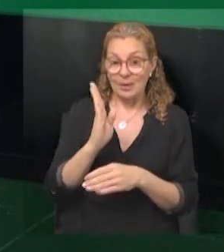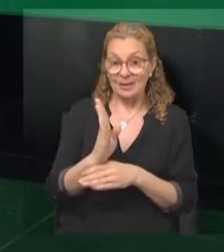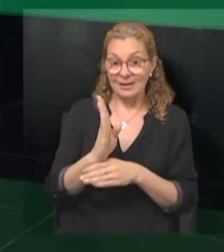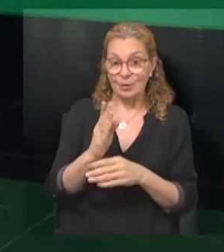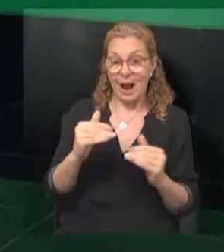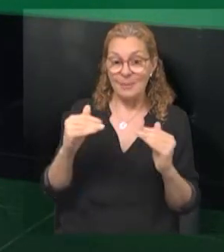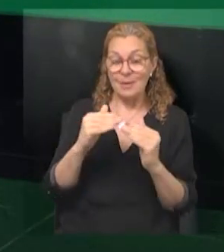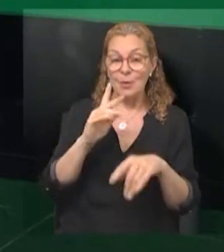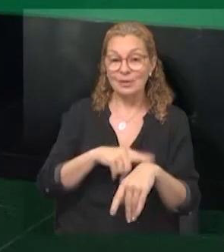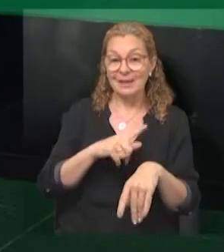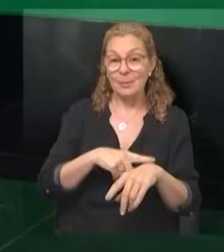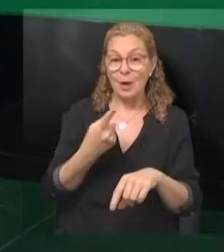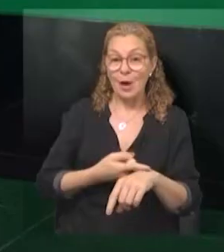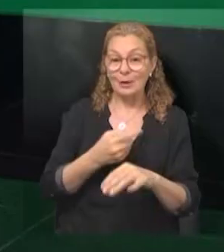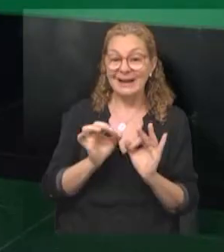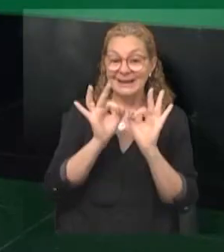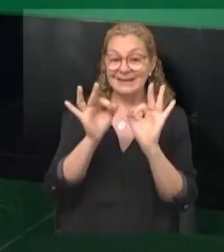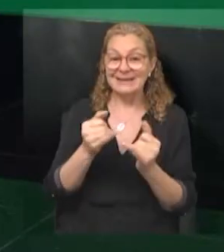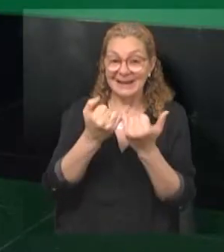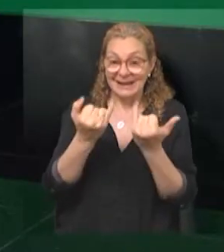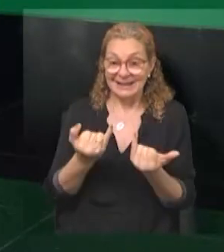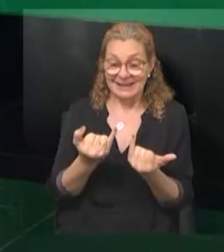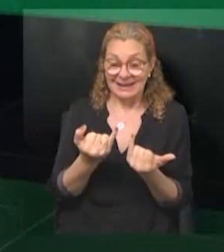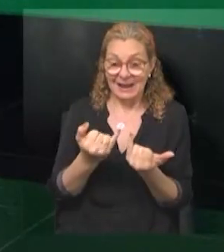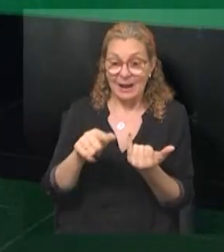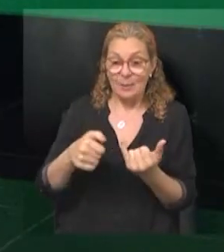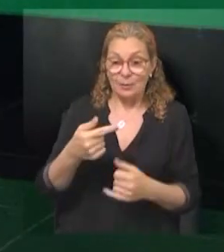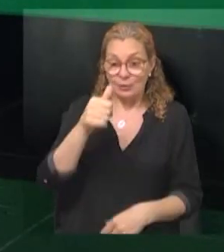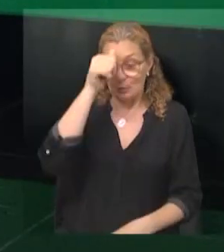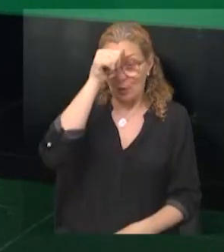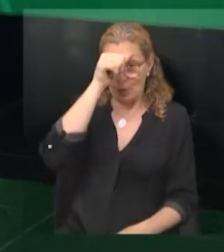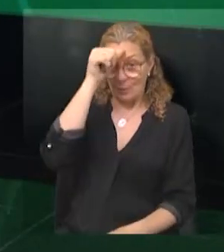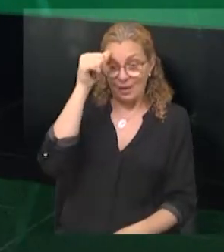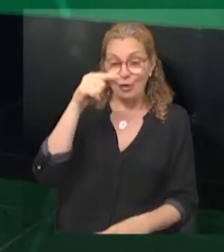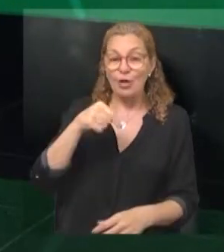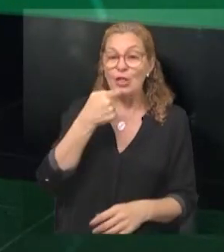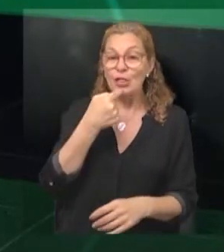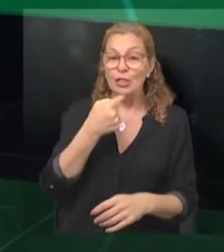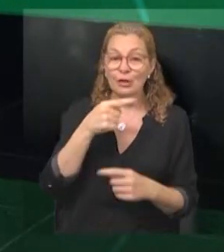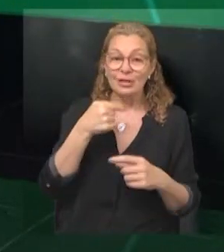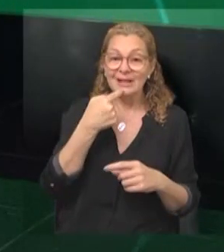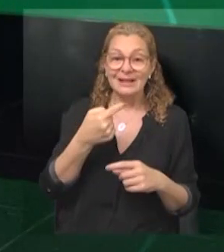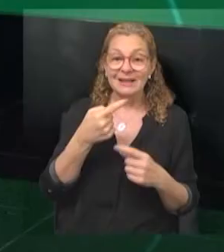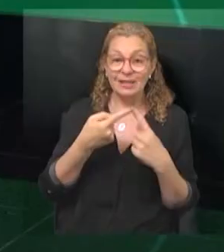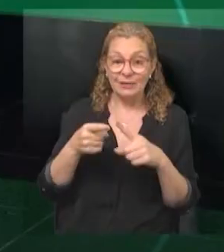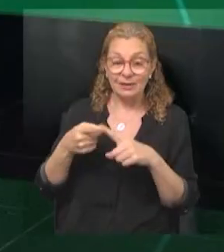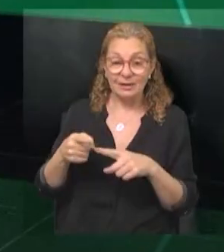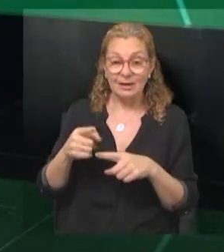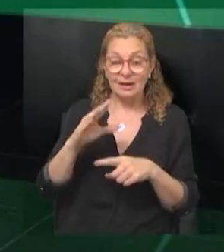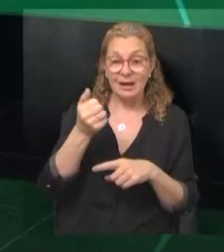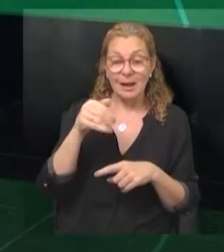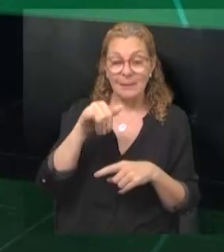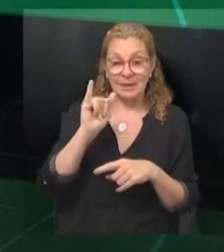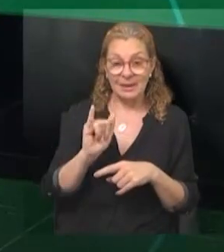horas de que llegue ese gran día el El próximo domingo donde se definen muchas cosas Carlos Camí